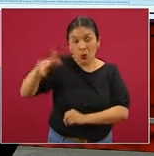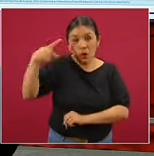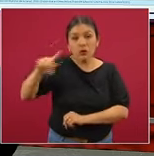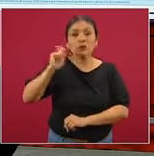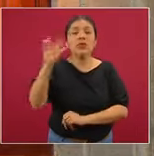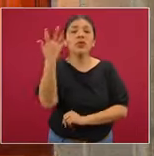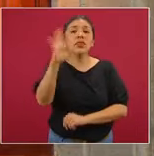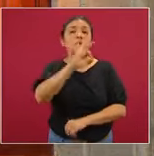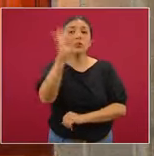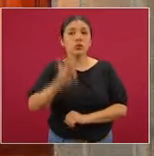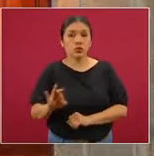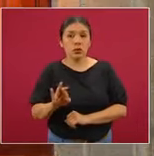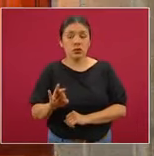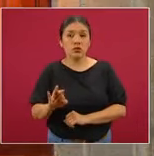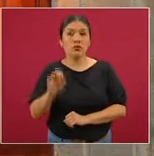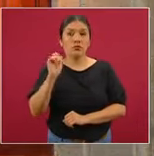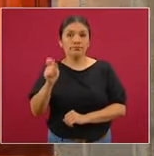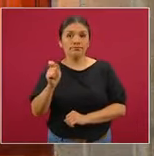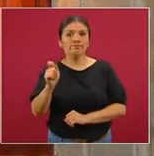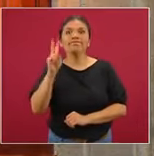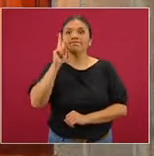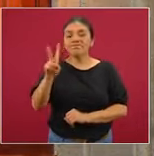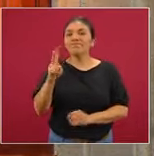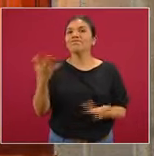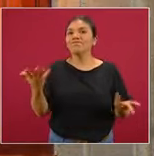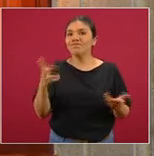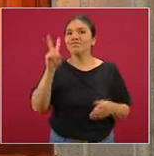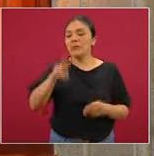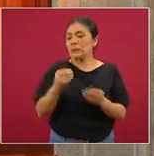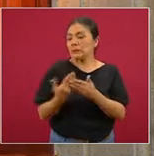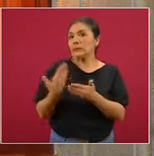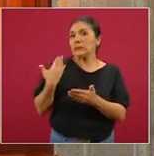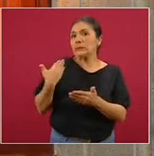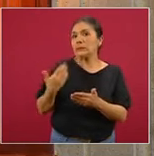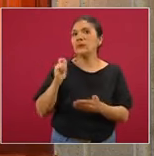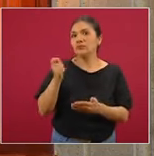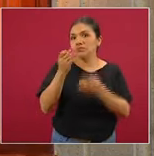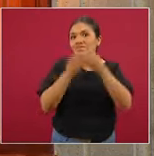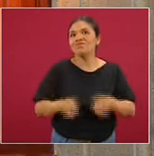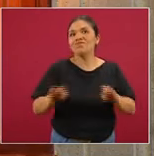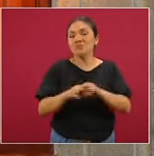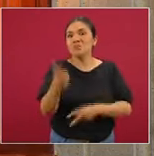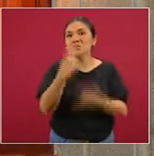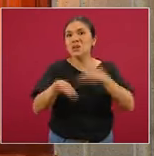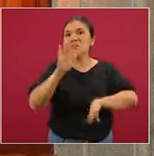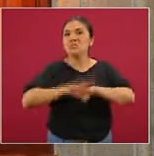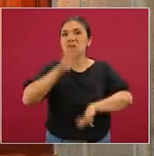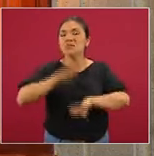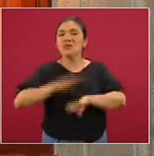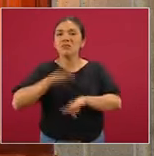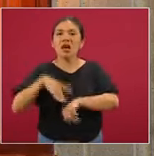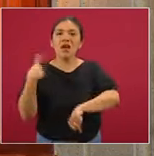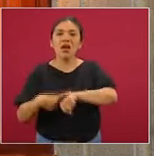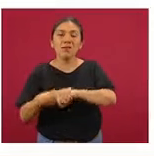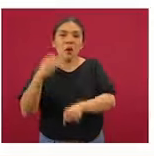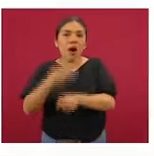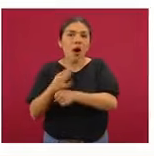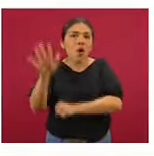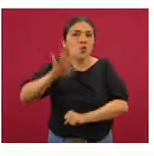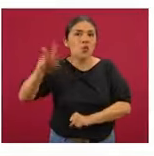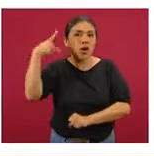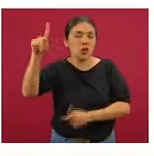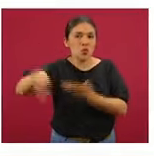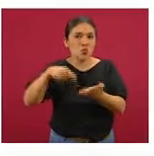del 10%, lo que habla lógicamente de una actividad reciente e importante. 10% de los casos están en los